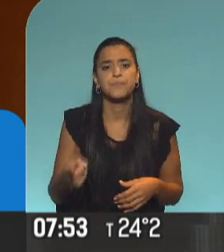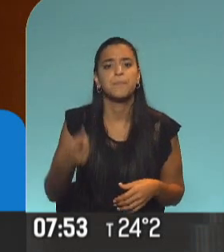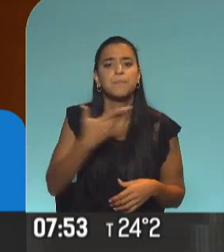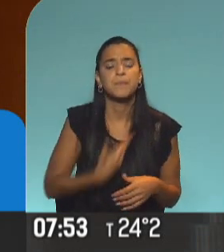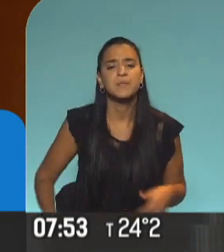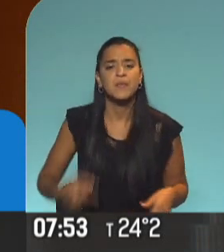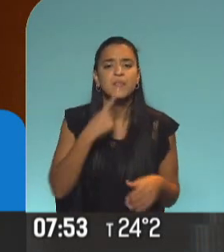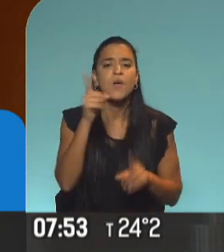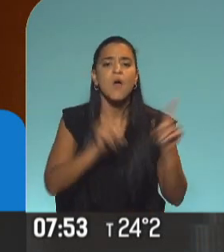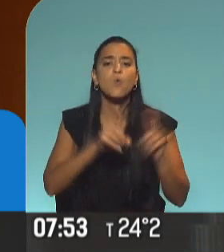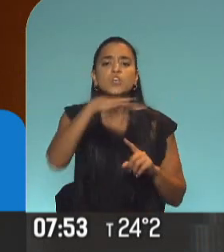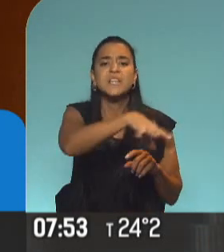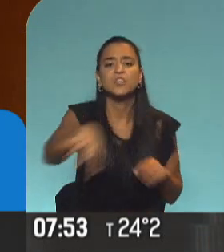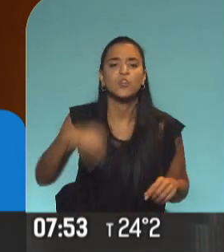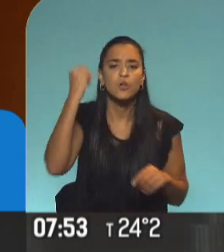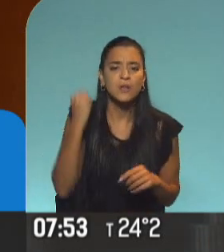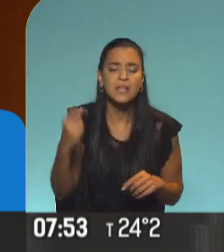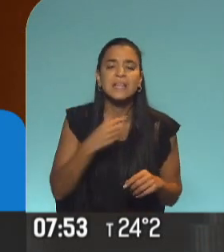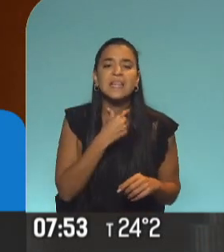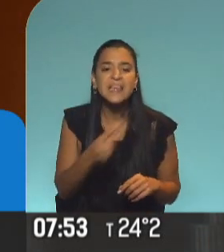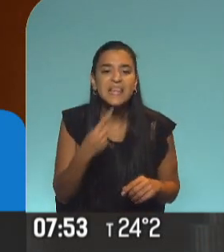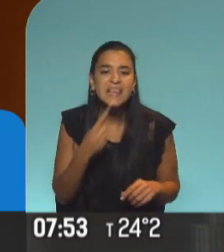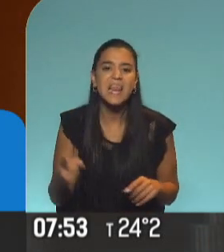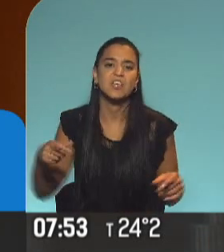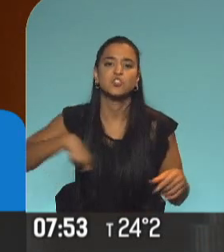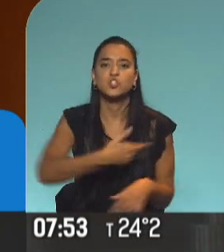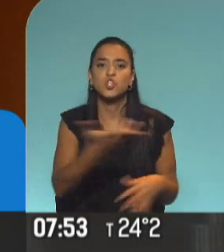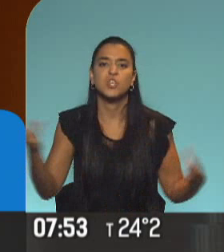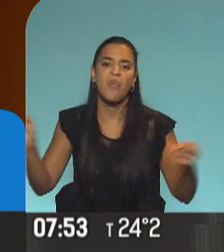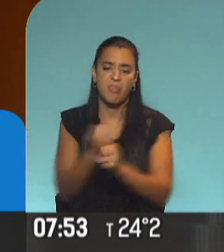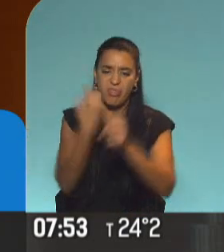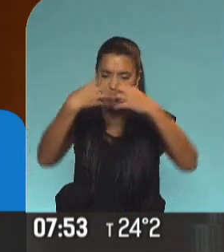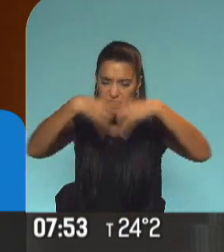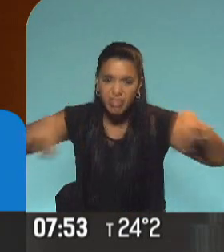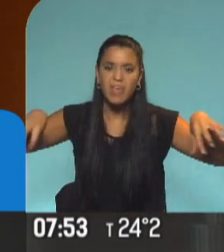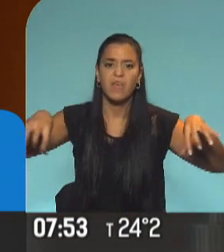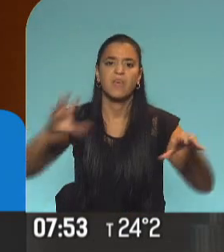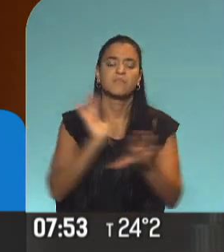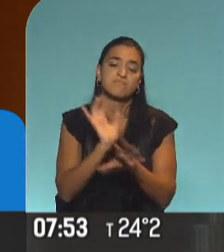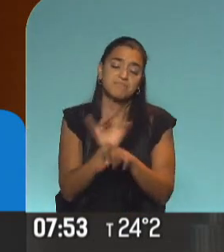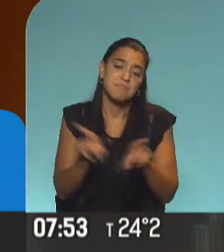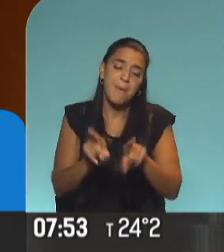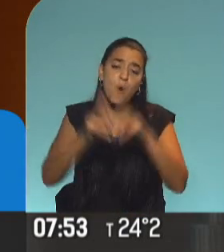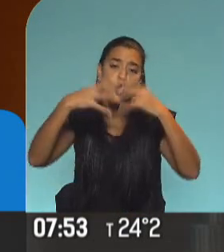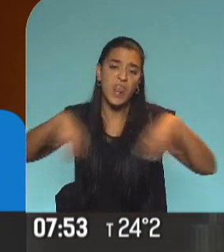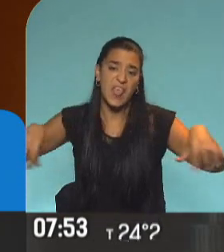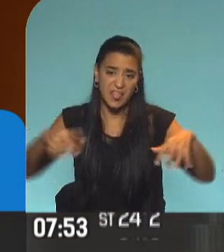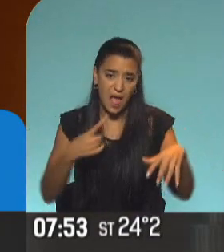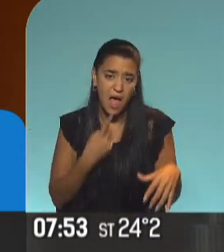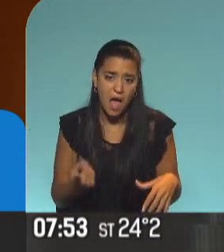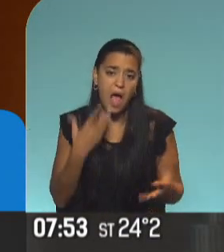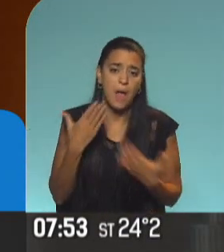de que hay sectores económicos que buscan fracturar la sociedad. Digo, para vincularlo con la famosa grieta de la que se habla permanente. Es